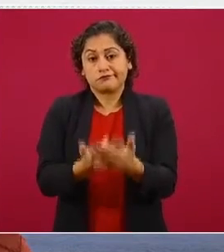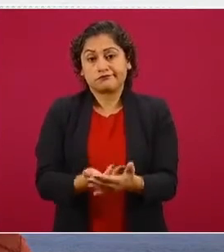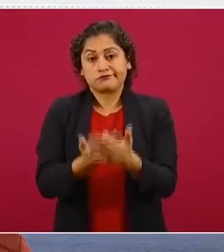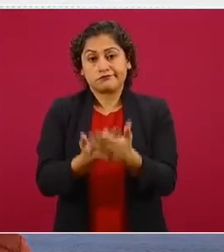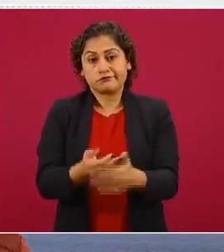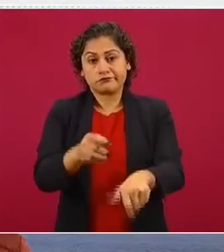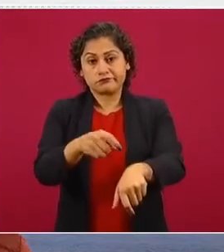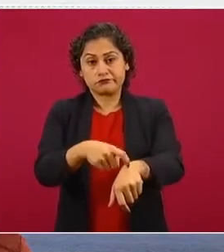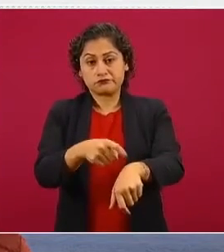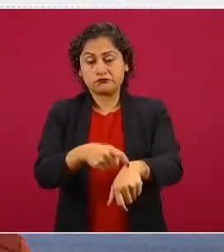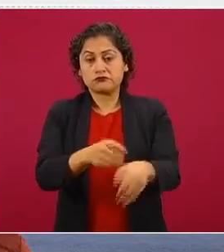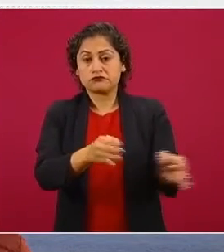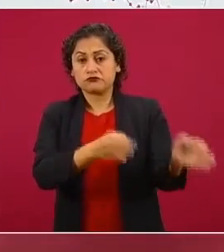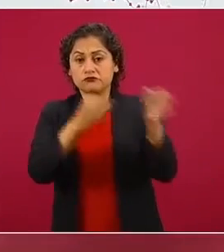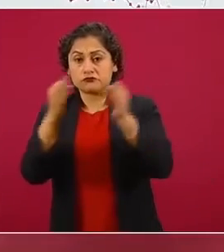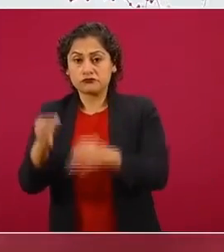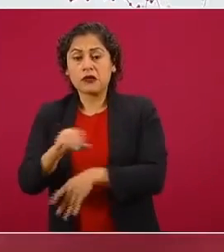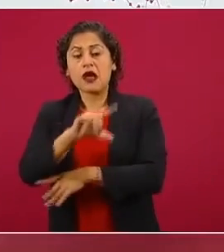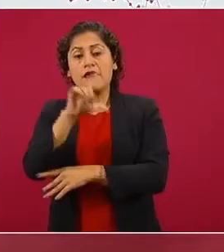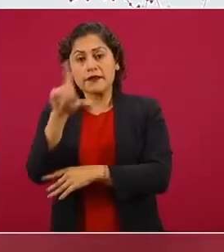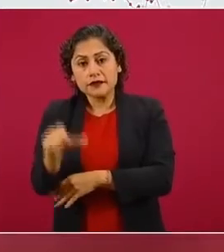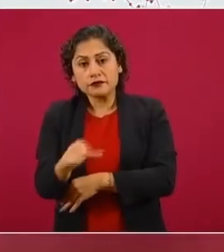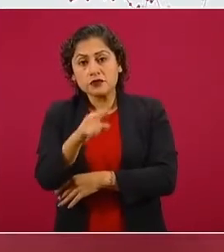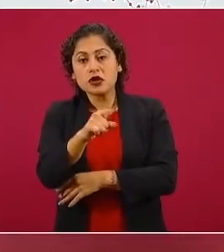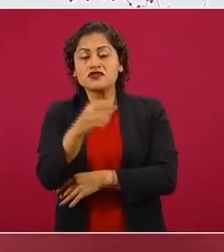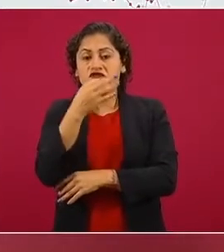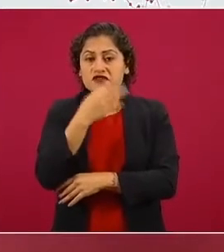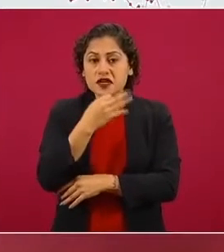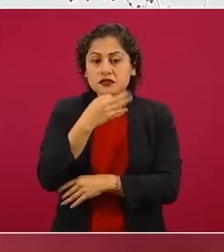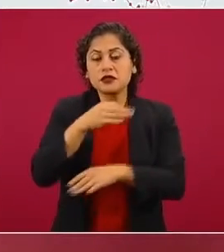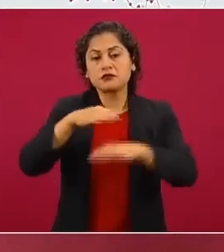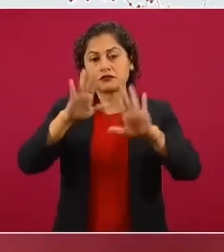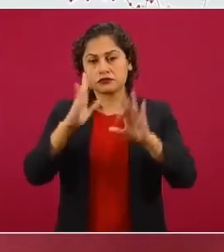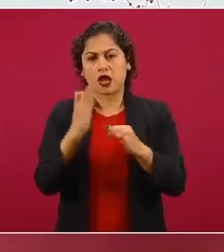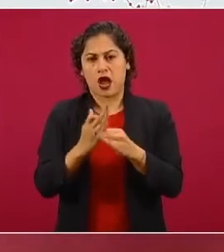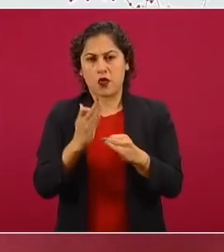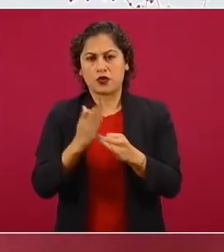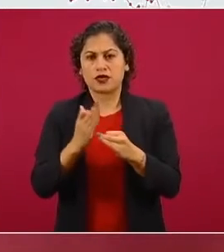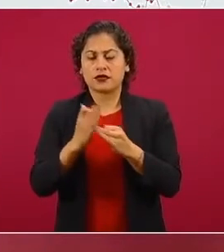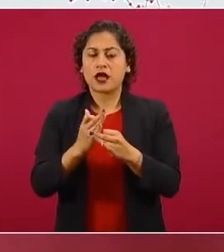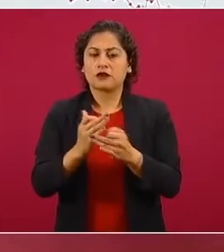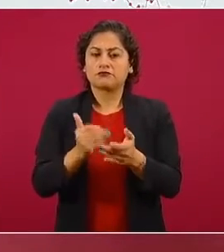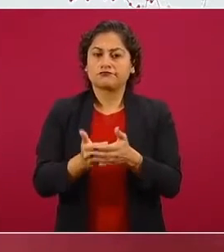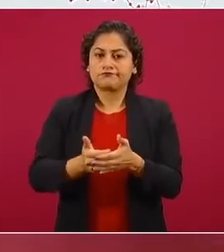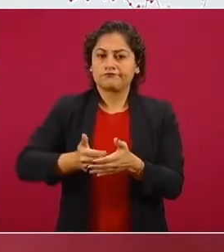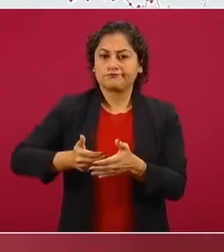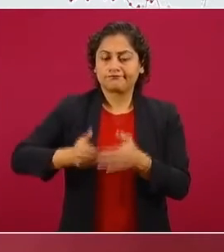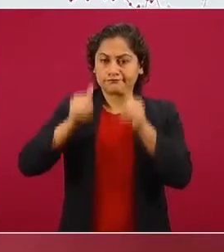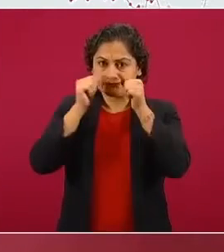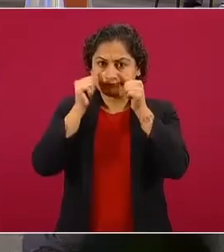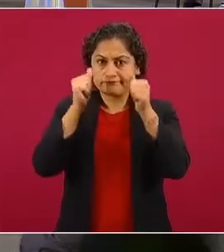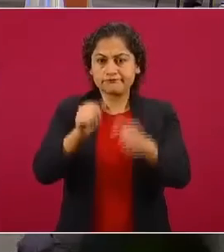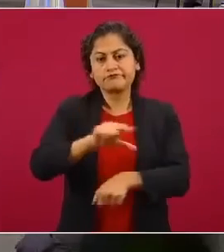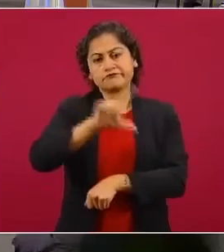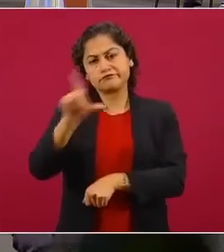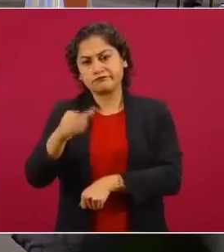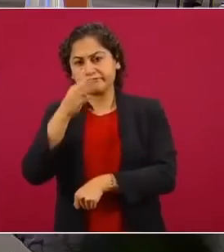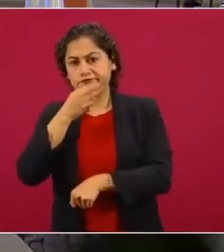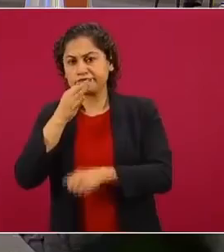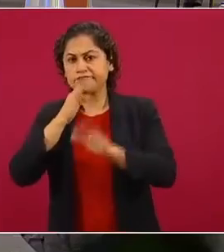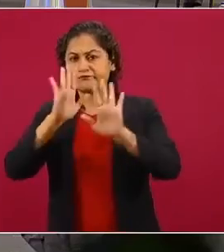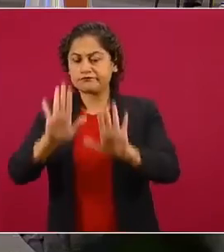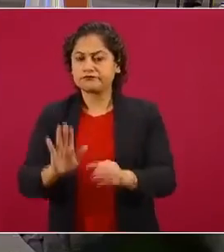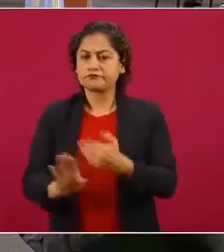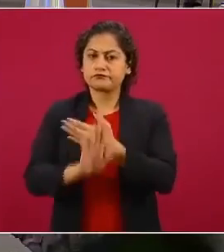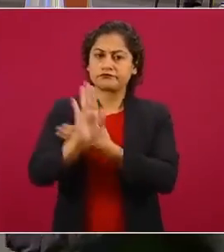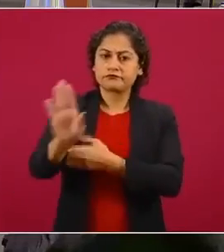esas fiestas, aunque sean festividades programadas, es mejor hacerlo para evitar contagiar o ser contagiados. Esto